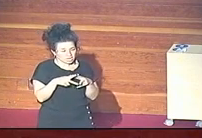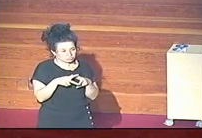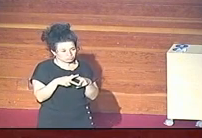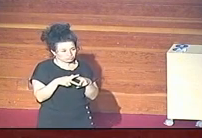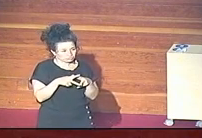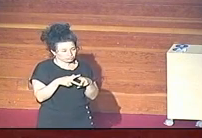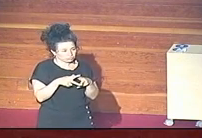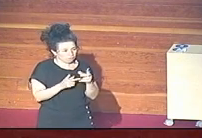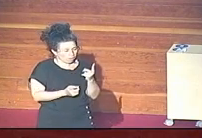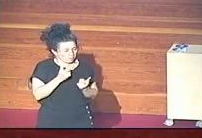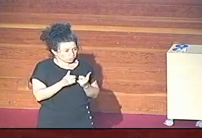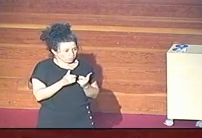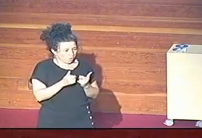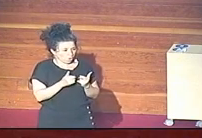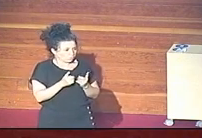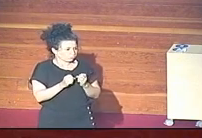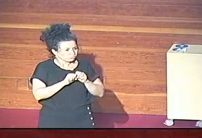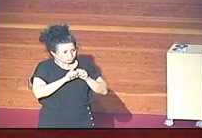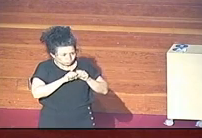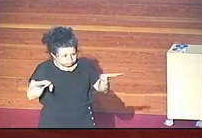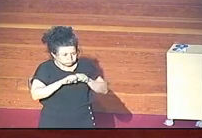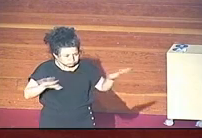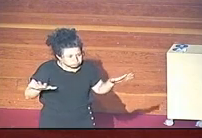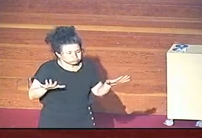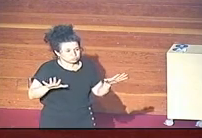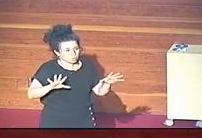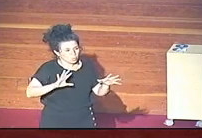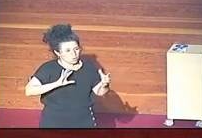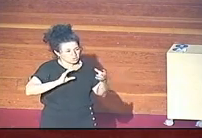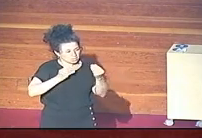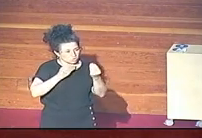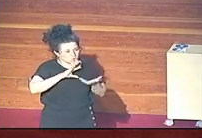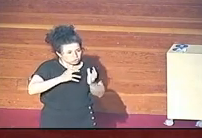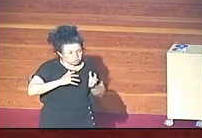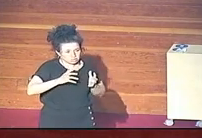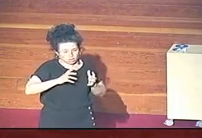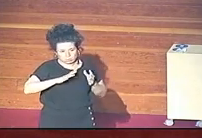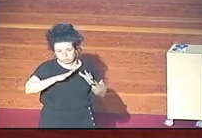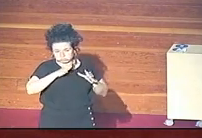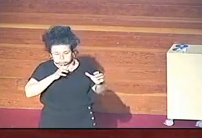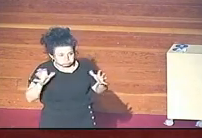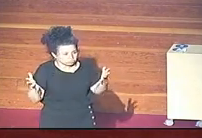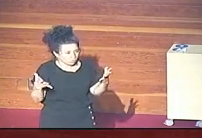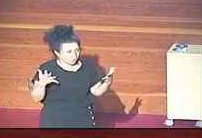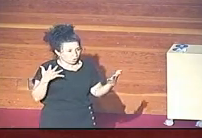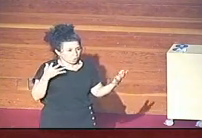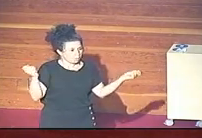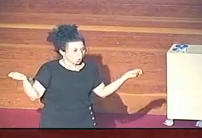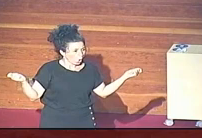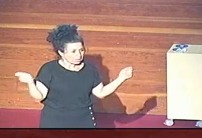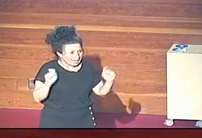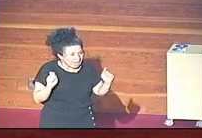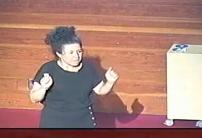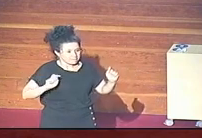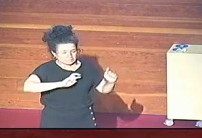más alarmistas más catastrofistas como intentar llamar la atención así todo lo malo todo lo negro y eso pues nos